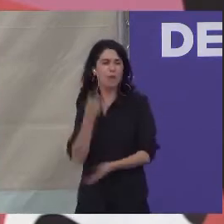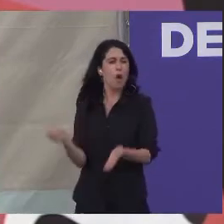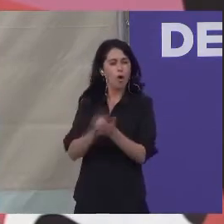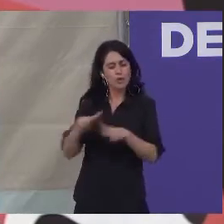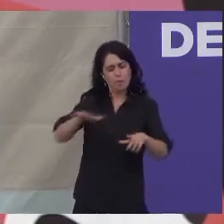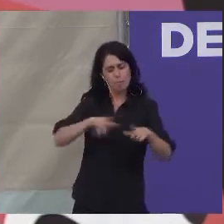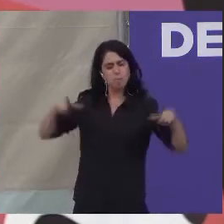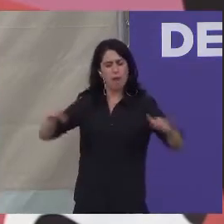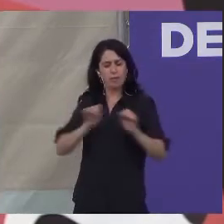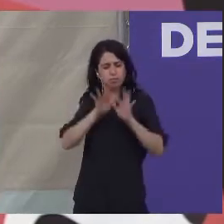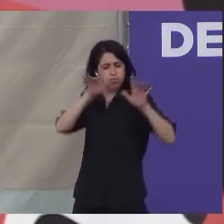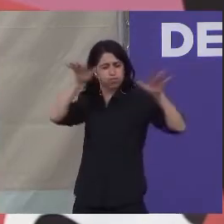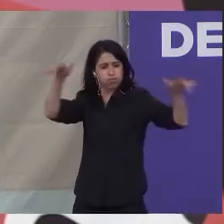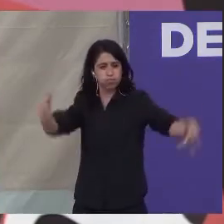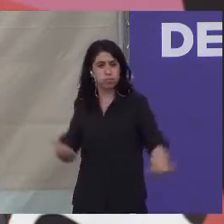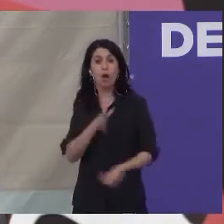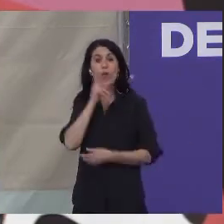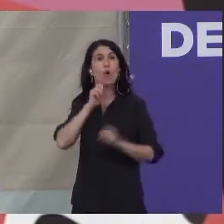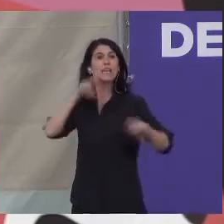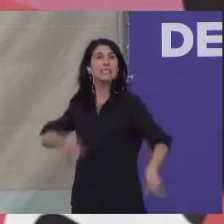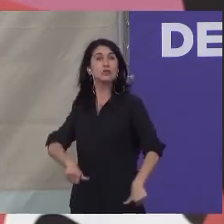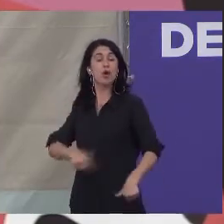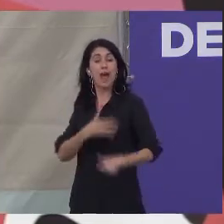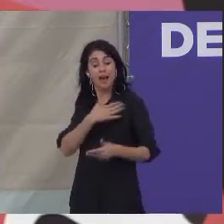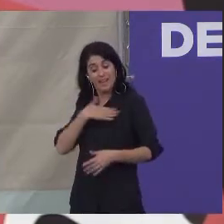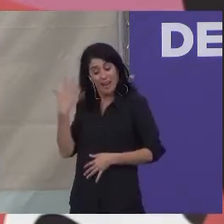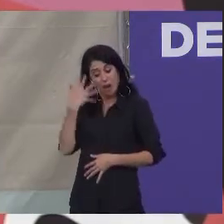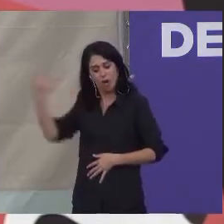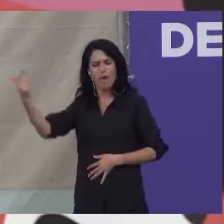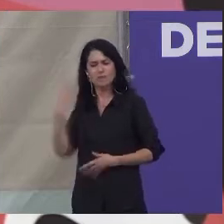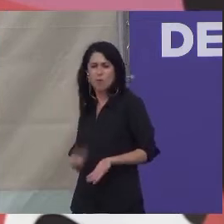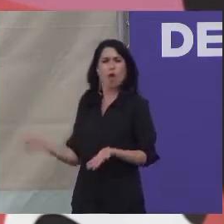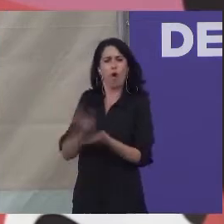plazas para conquistar la historia que nos intentan arrebatar.